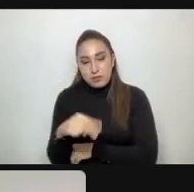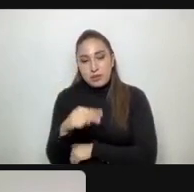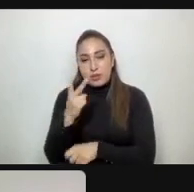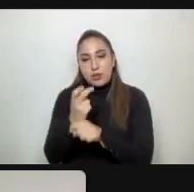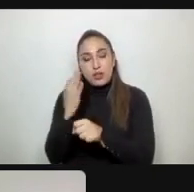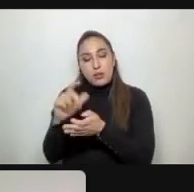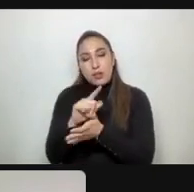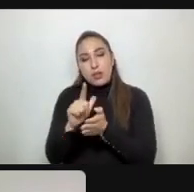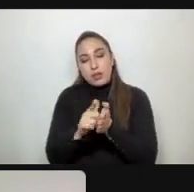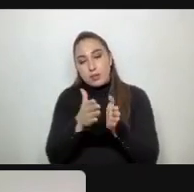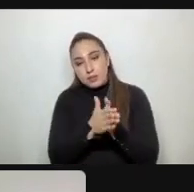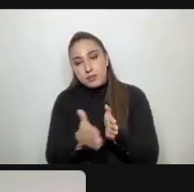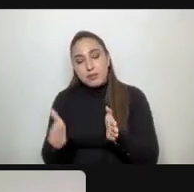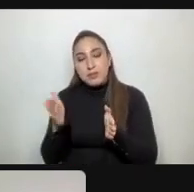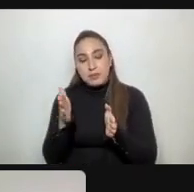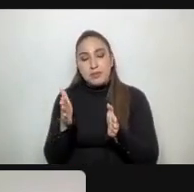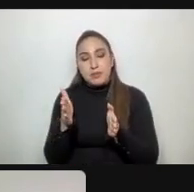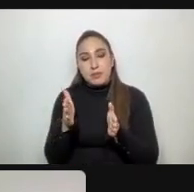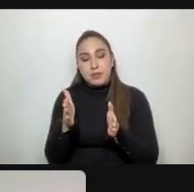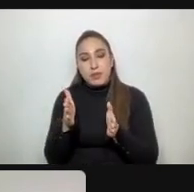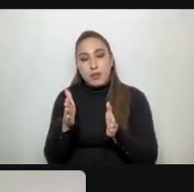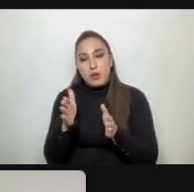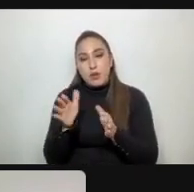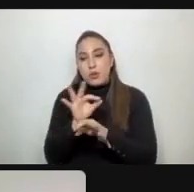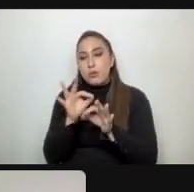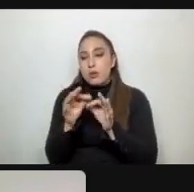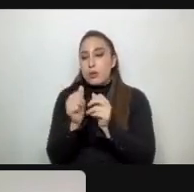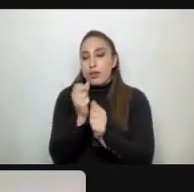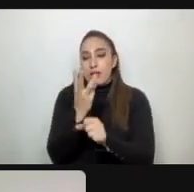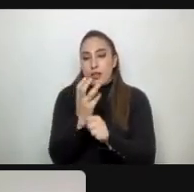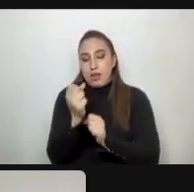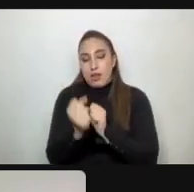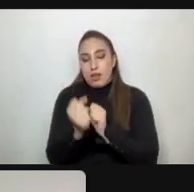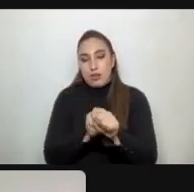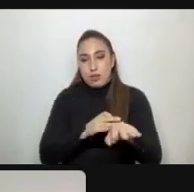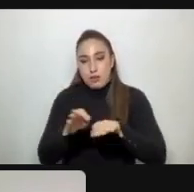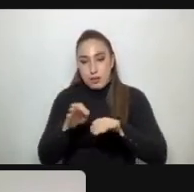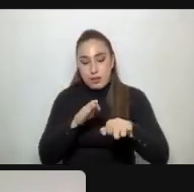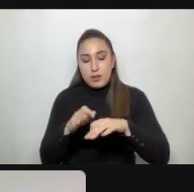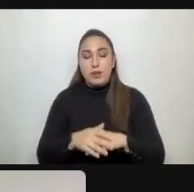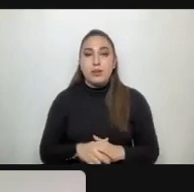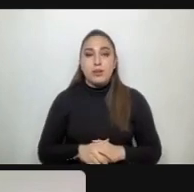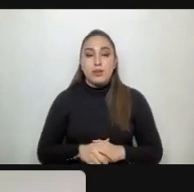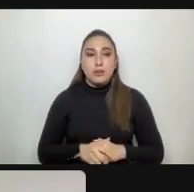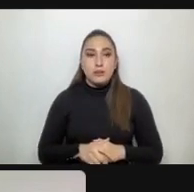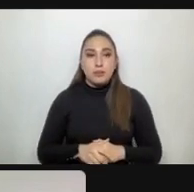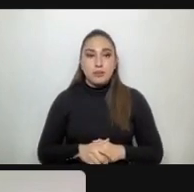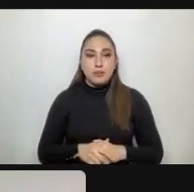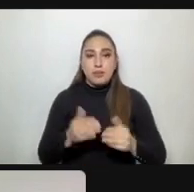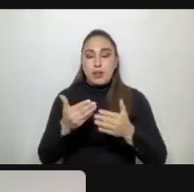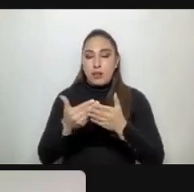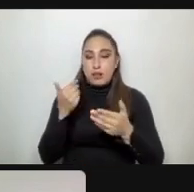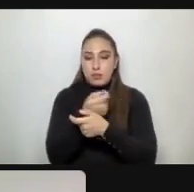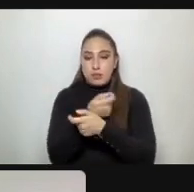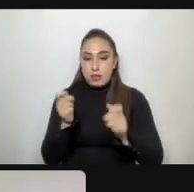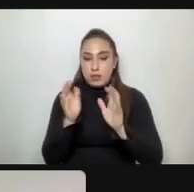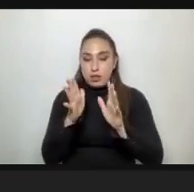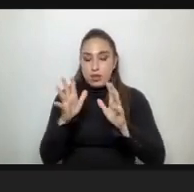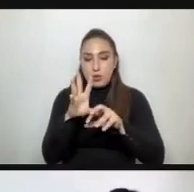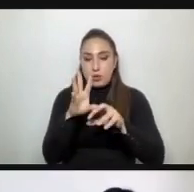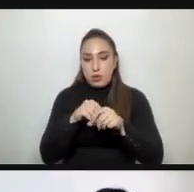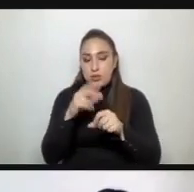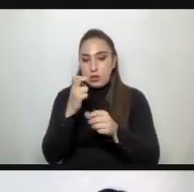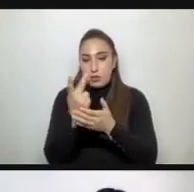segunda legislatura correspondiente al tercer año de ejercicio. Habiéndose enviado en preproyecto el